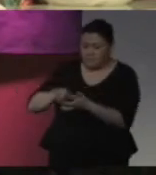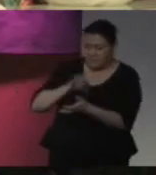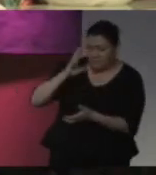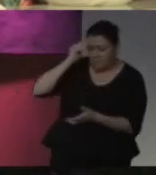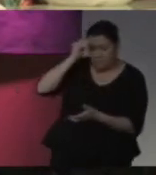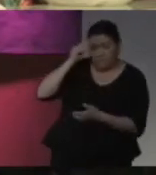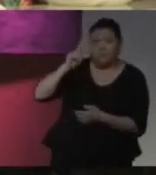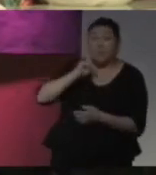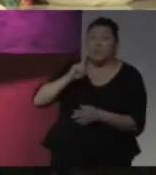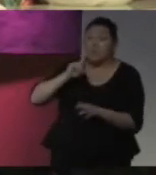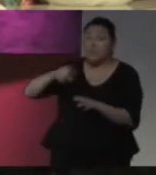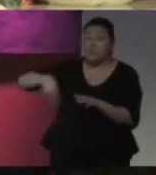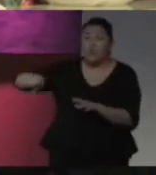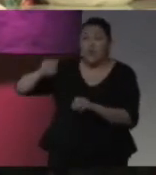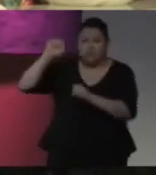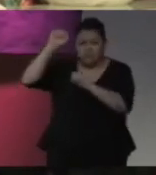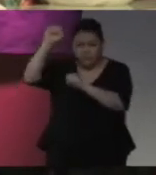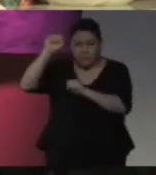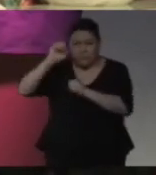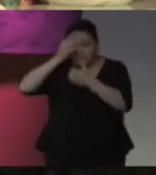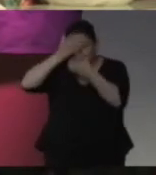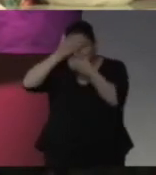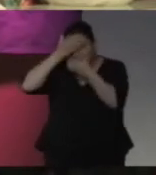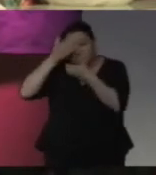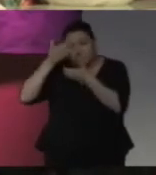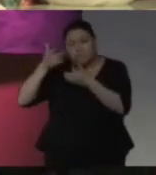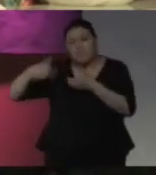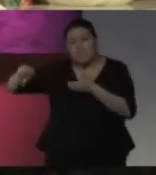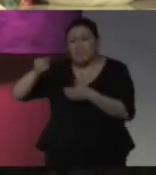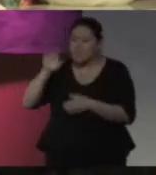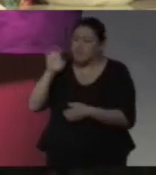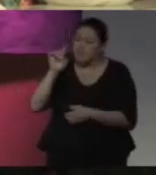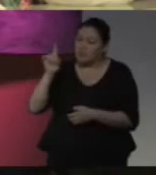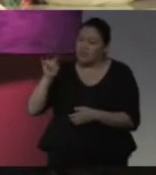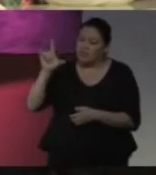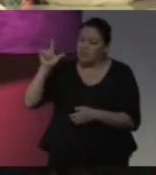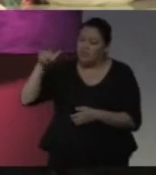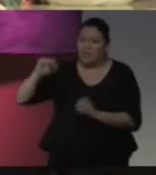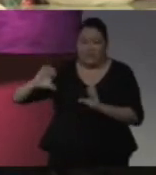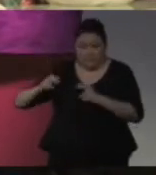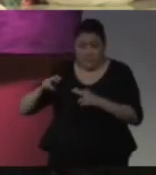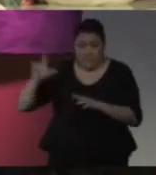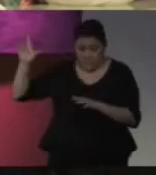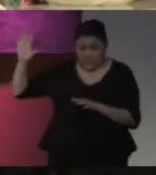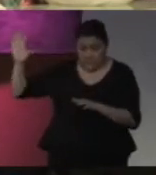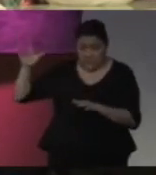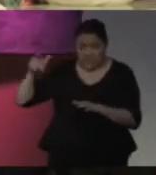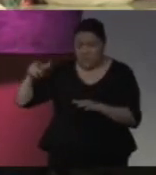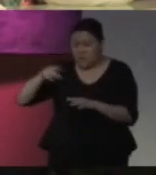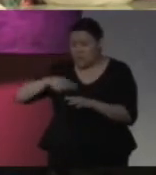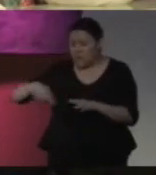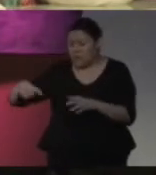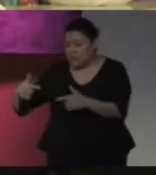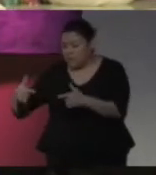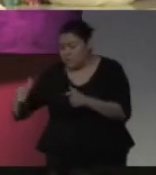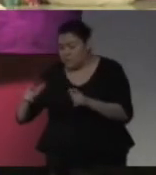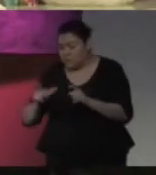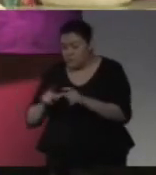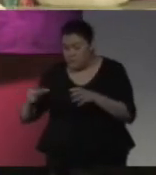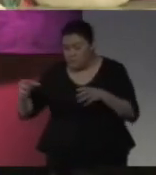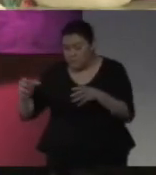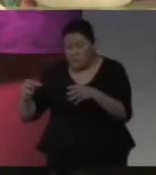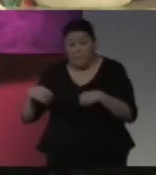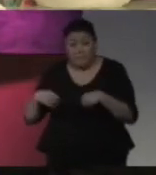zapatistas están viviendo esta subjetividad colectiva. y la están actuando y la